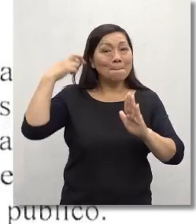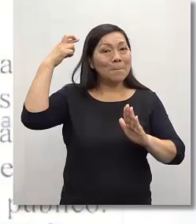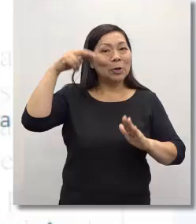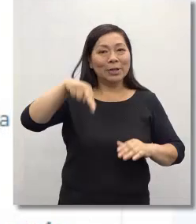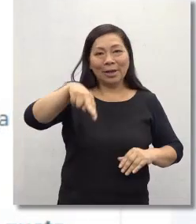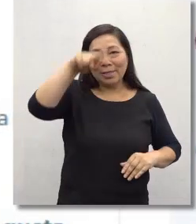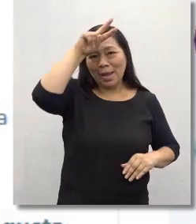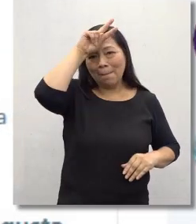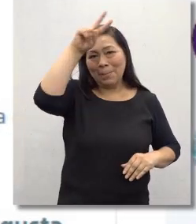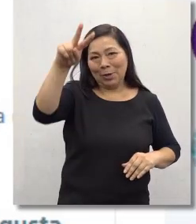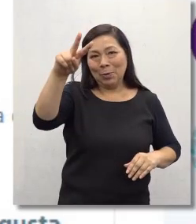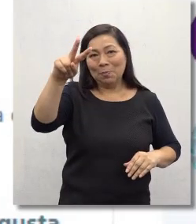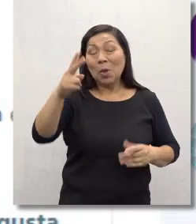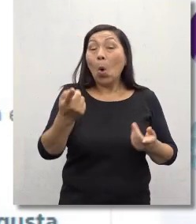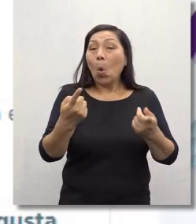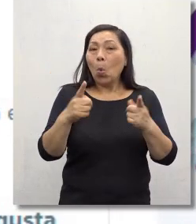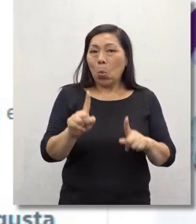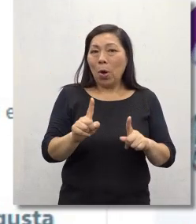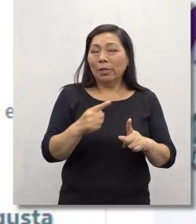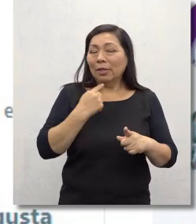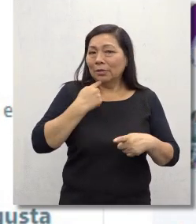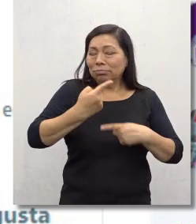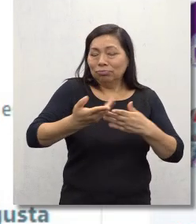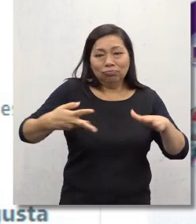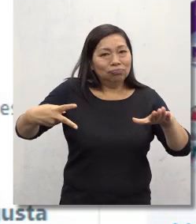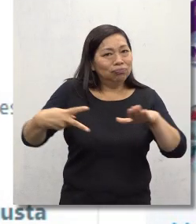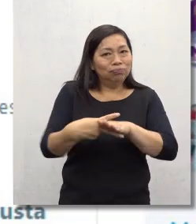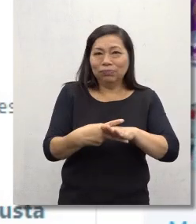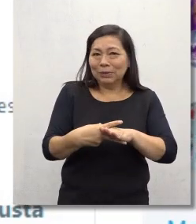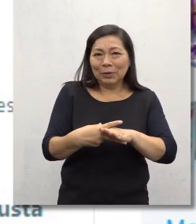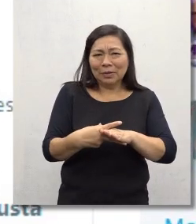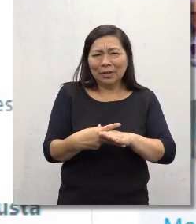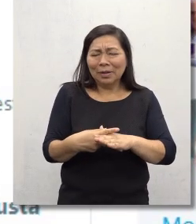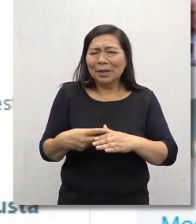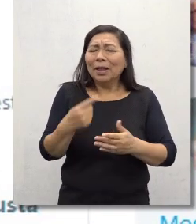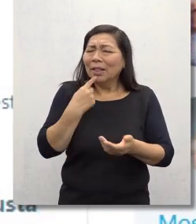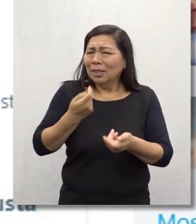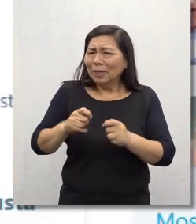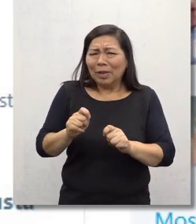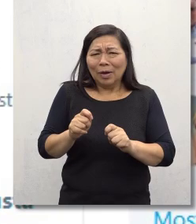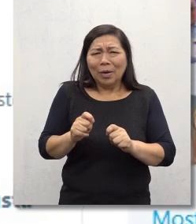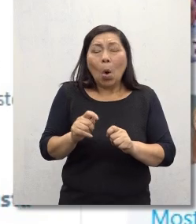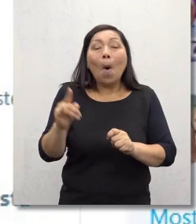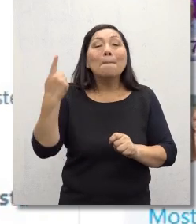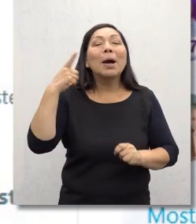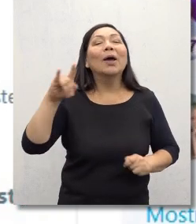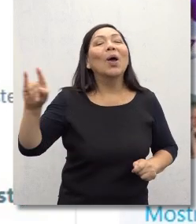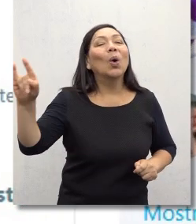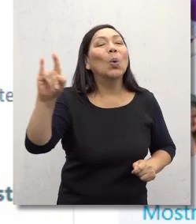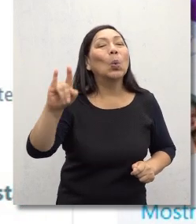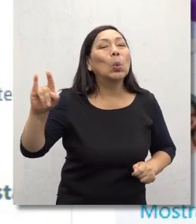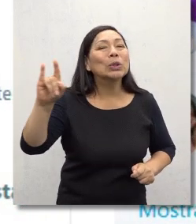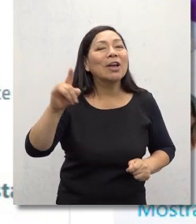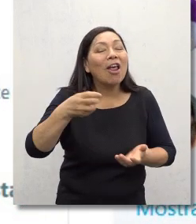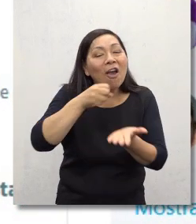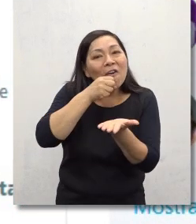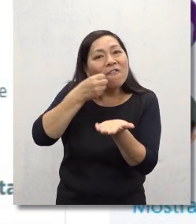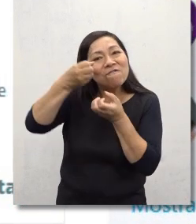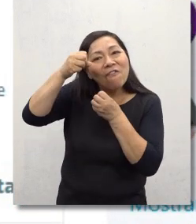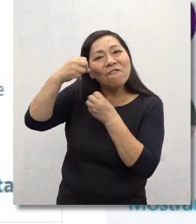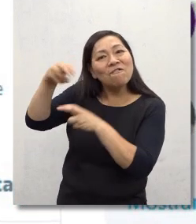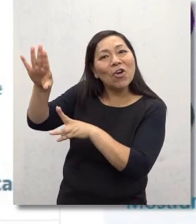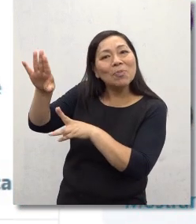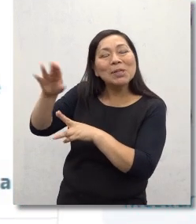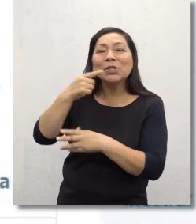del Perú. Agregan que cuando se procedió al bloqueo del demandante, dicha cuenta era usada para transmitir información